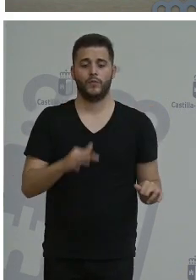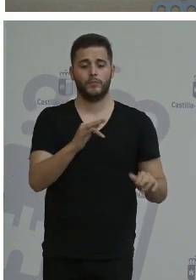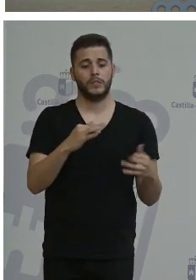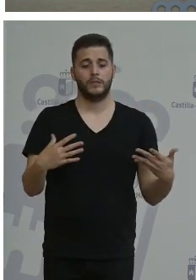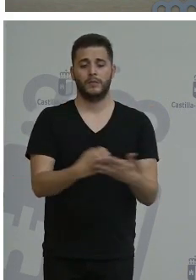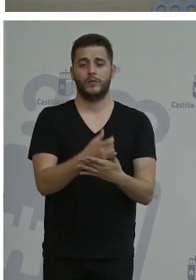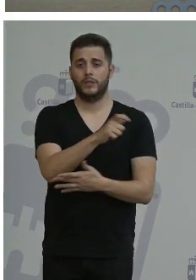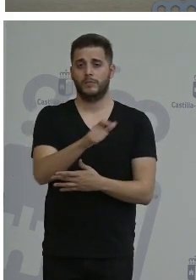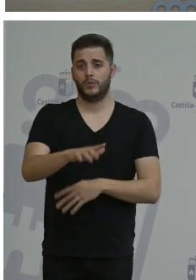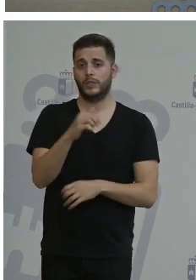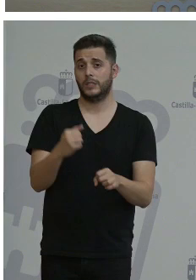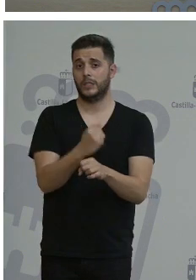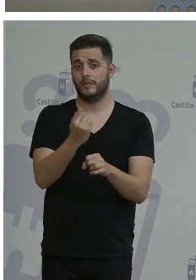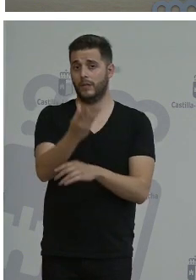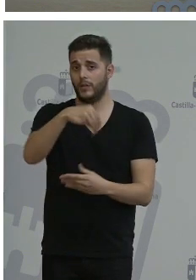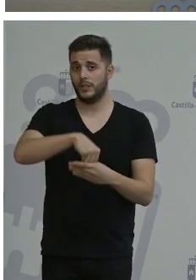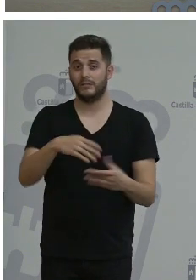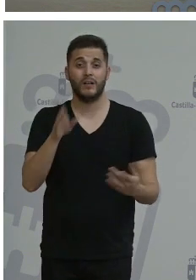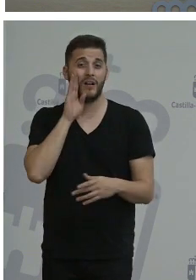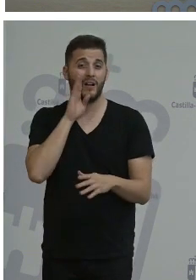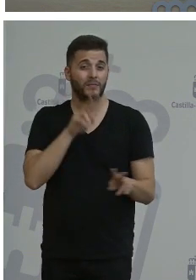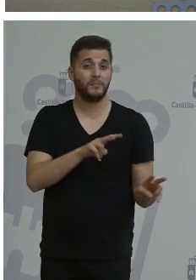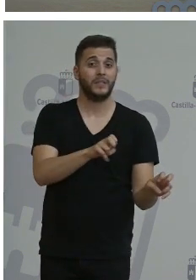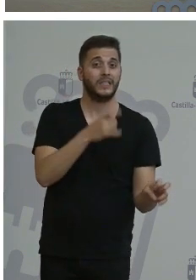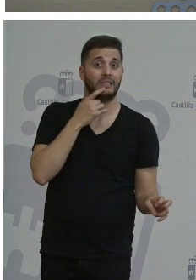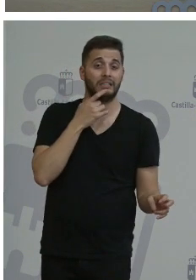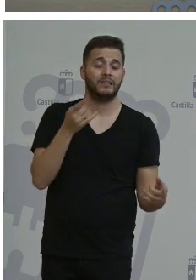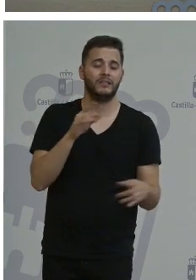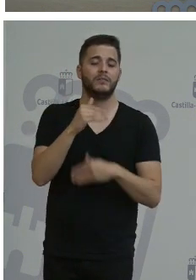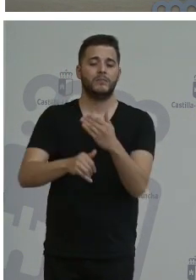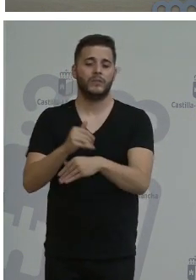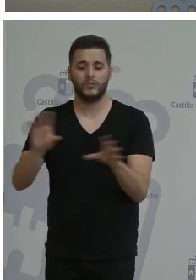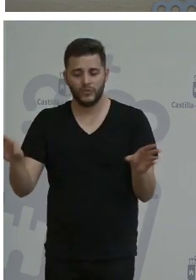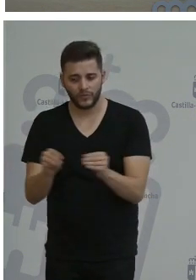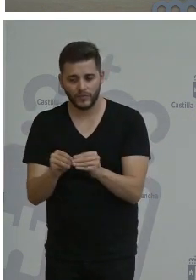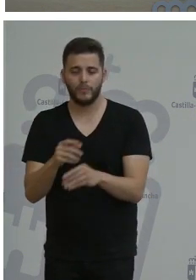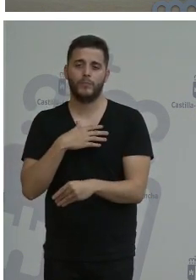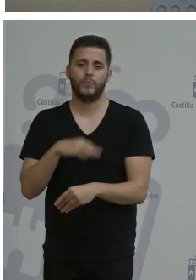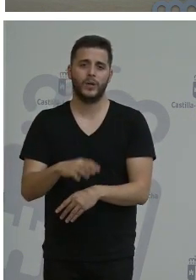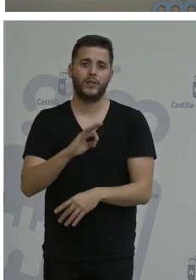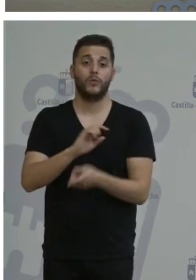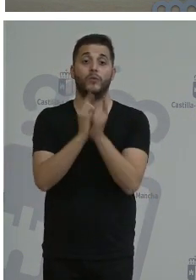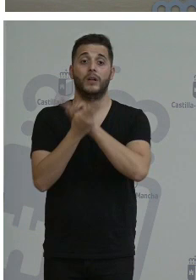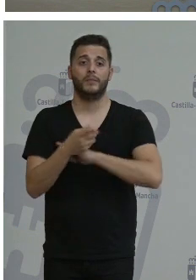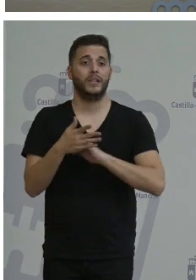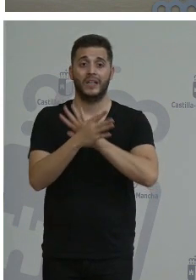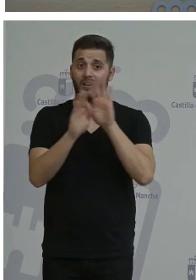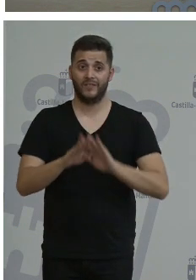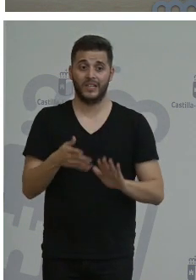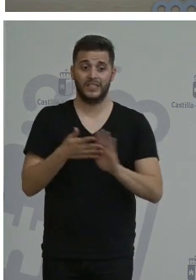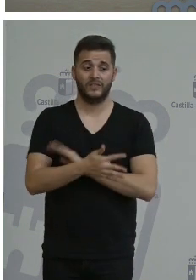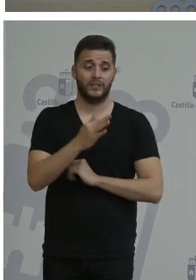trabajadores. Esto que os decíamos al principio, Que algunos procesos se pueden simplificar o modificar y eso puede ser beneficioso para todos.